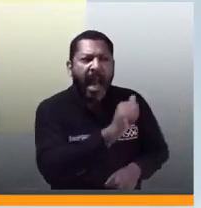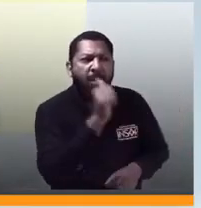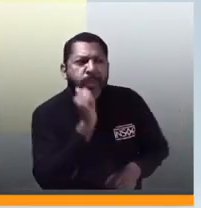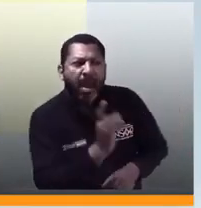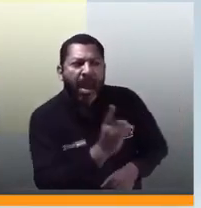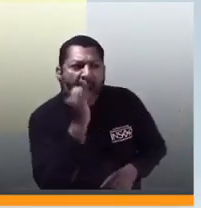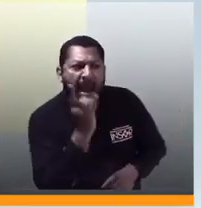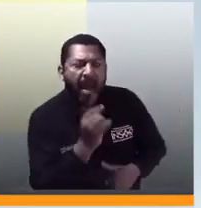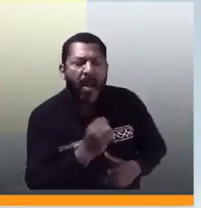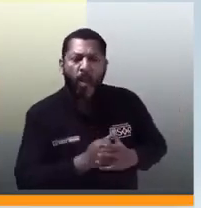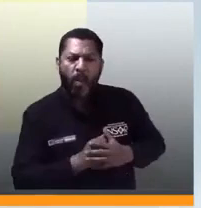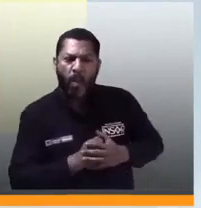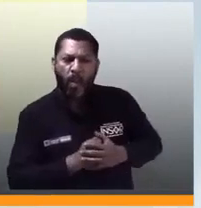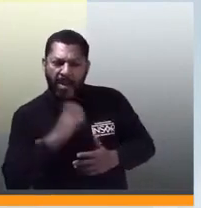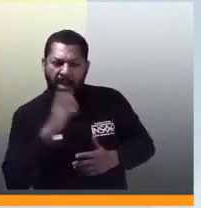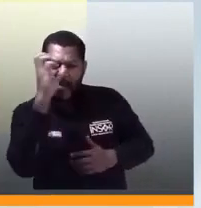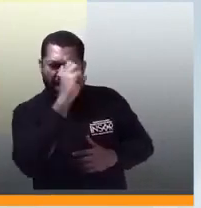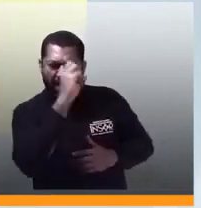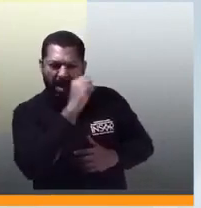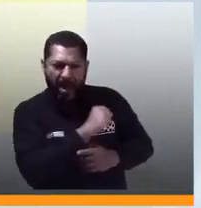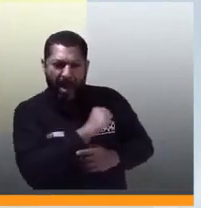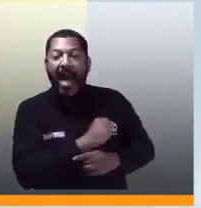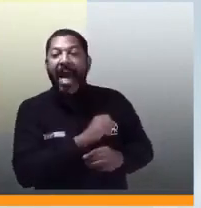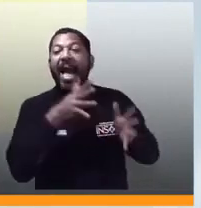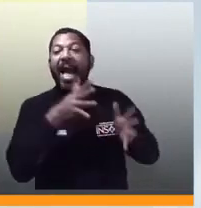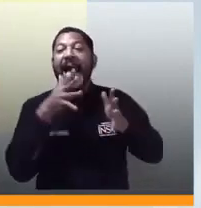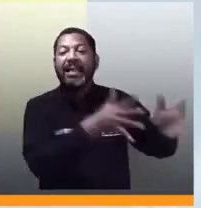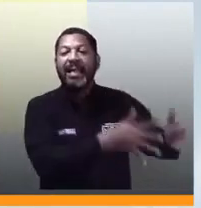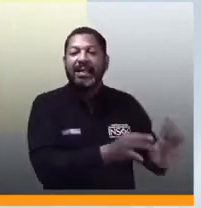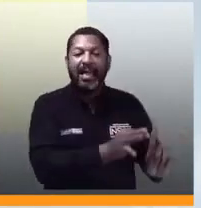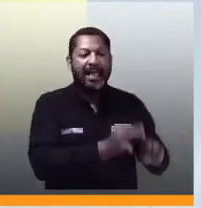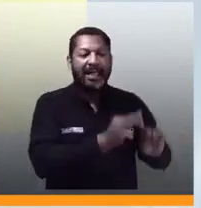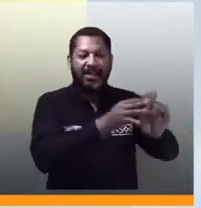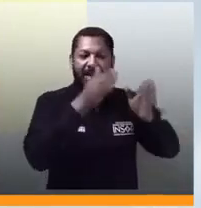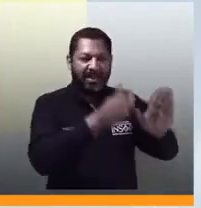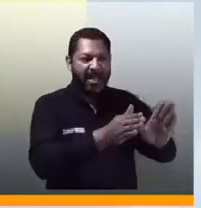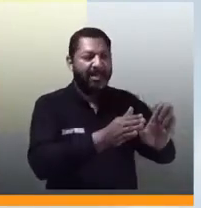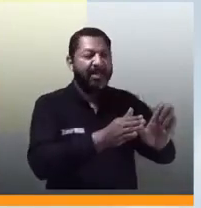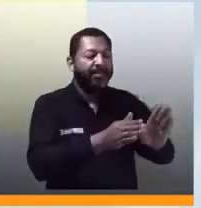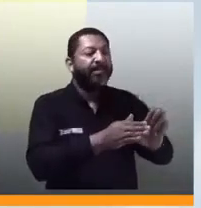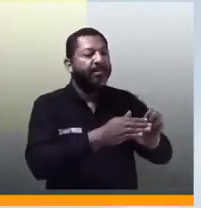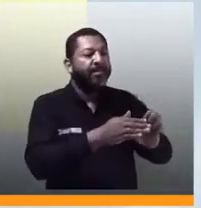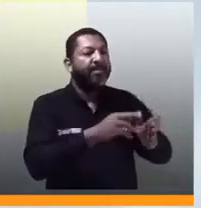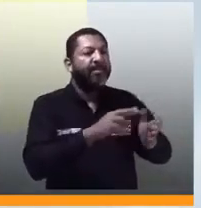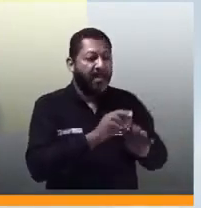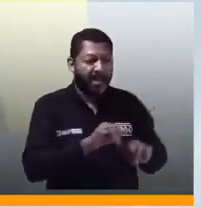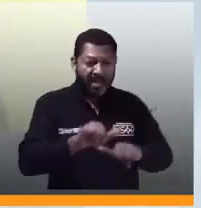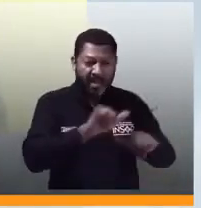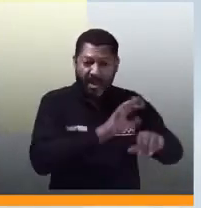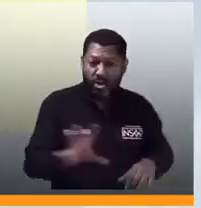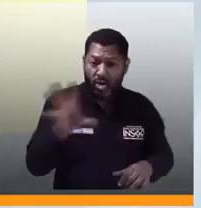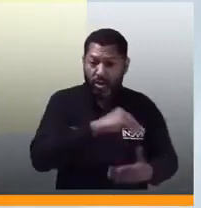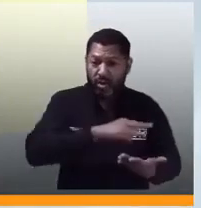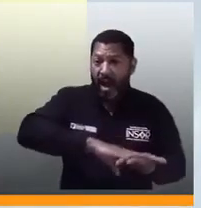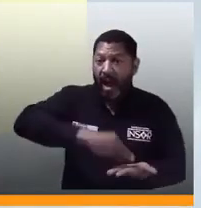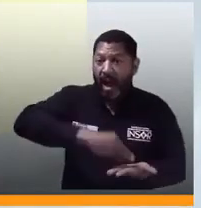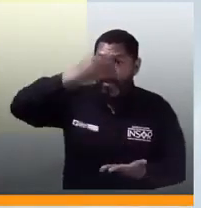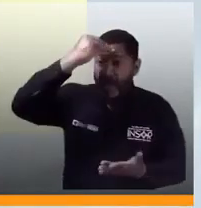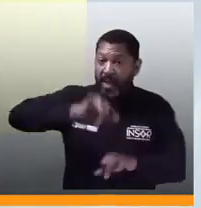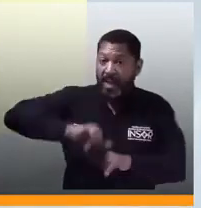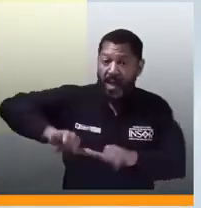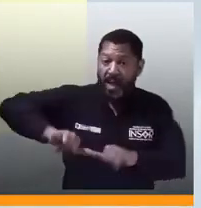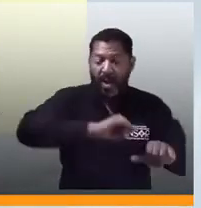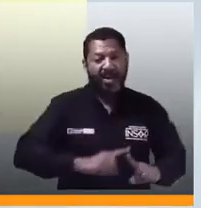una enseñanza diferenciada, y así el estudiante pueda tener también un aprendizaje diferenciado, porque no todos aprenden al mismo